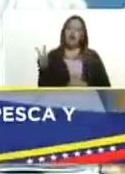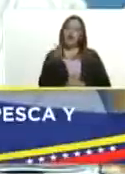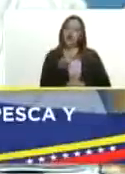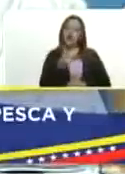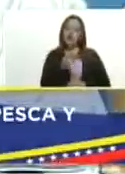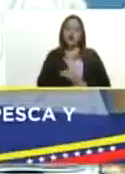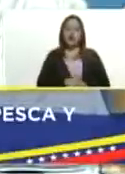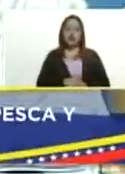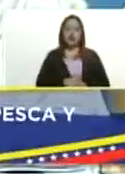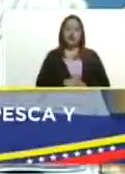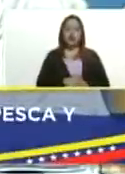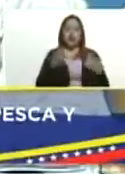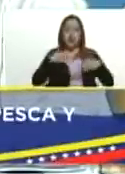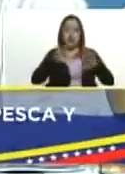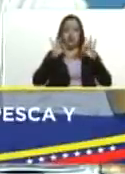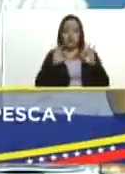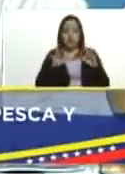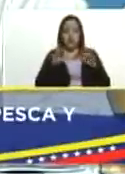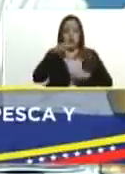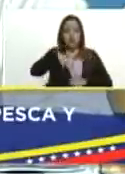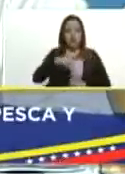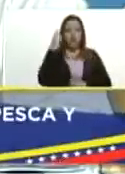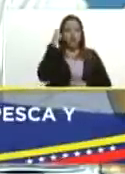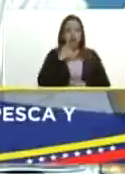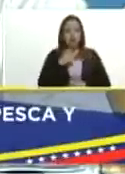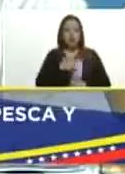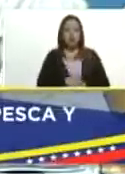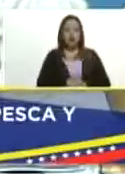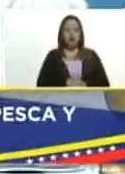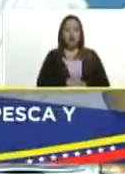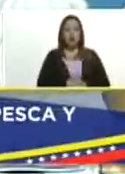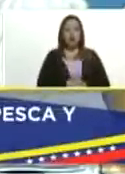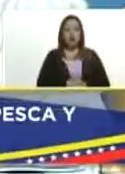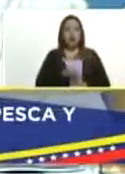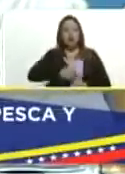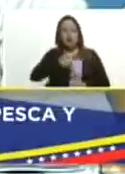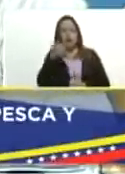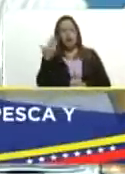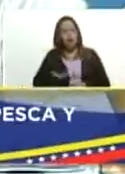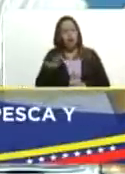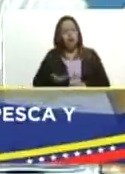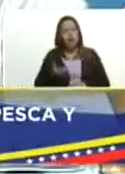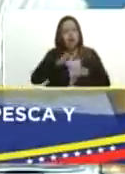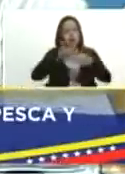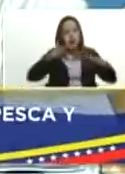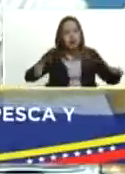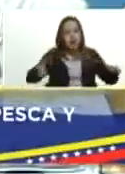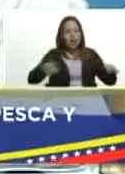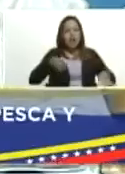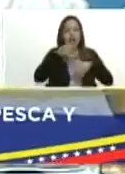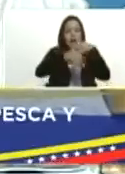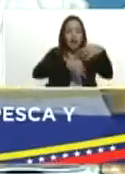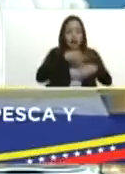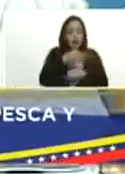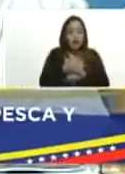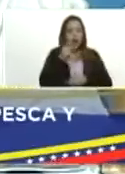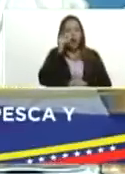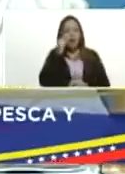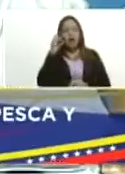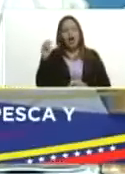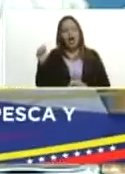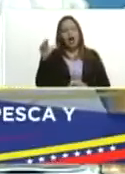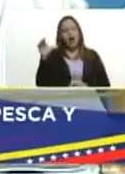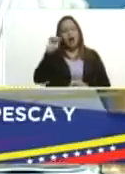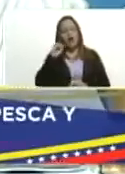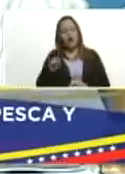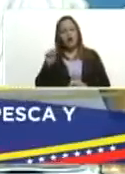y en particular el estado Sucre, el azimut sigue siendo el mar, el que describió Cruz Salmerón Acosta.